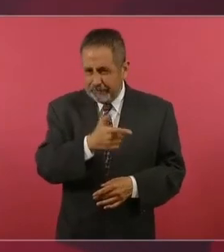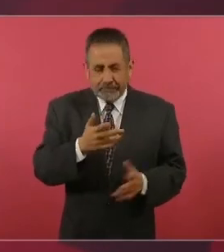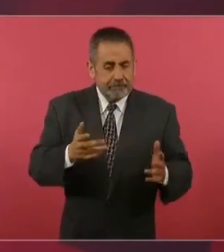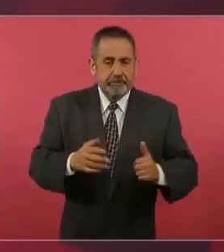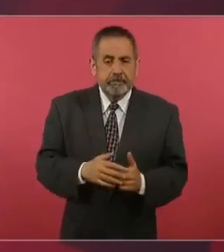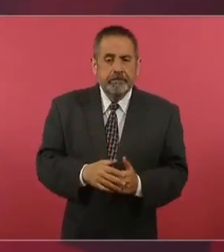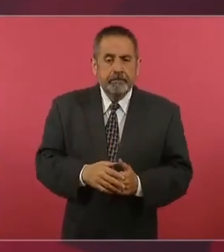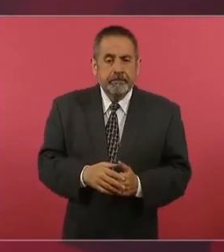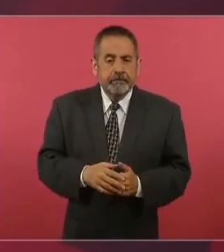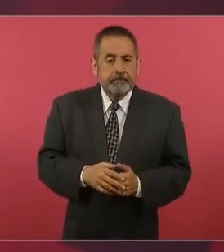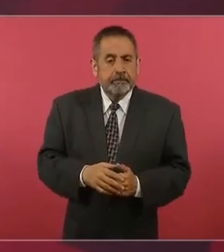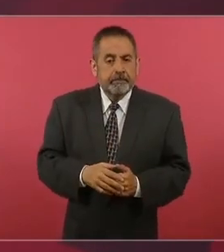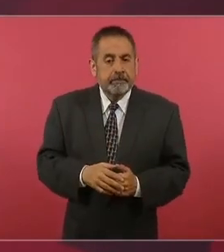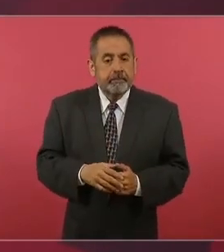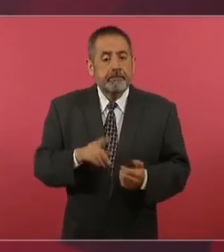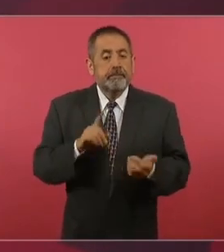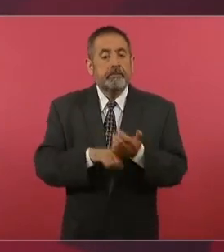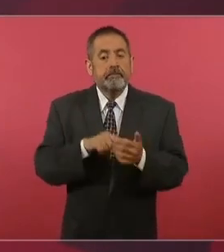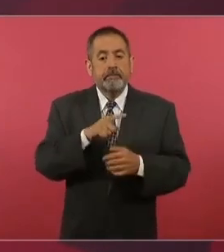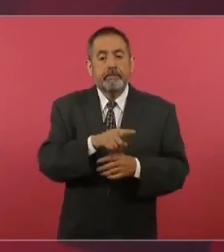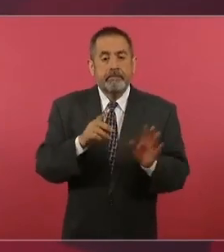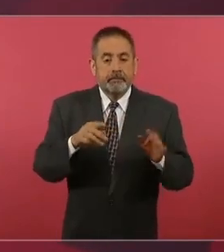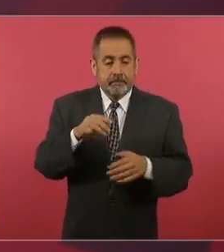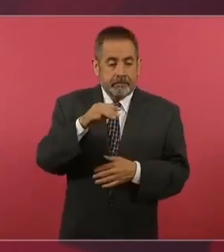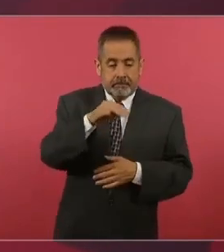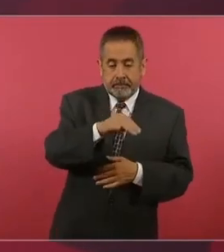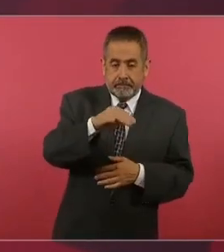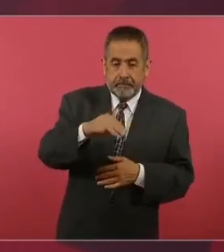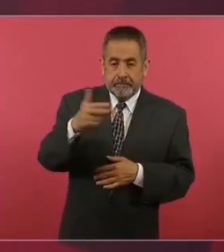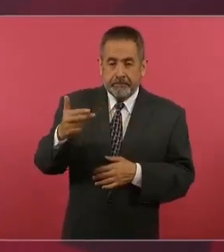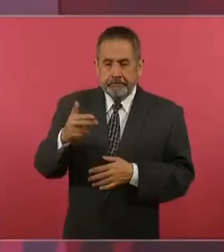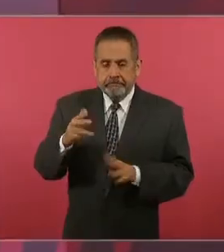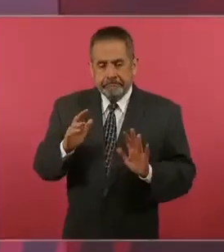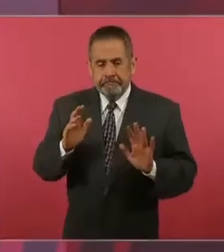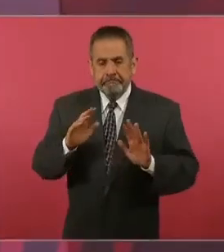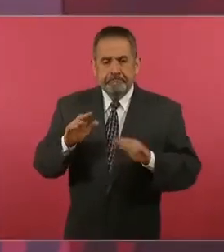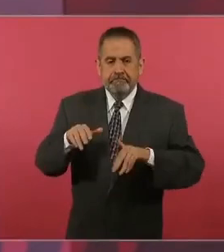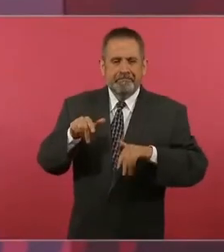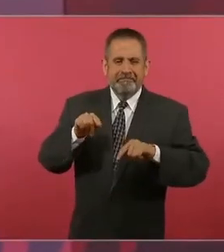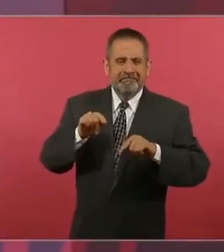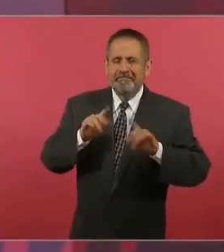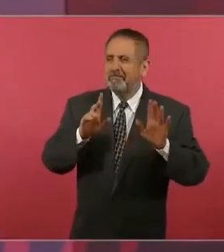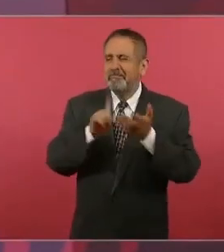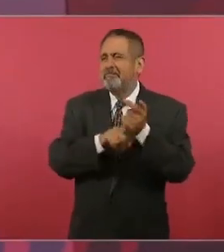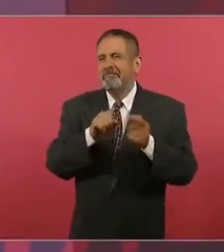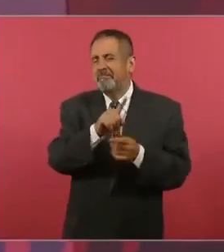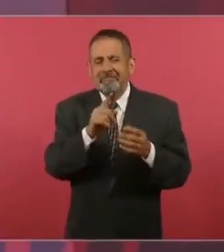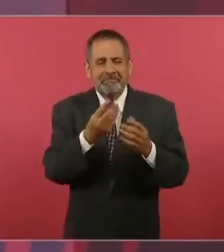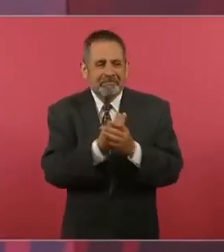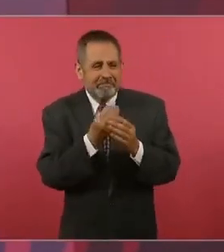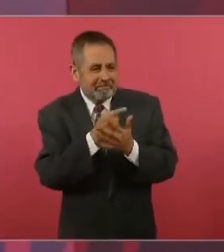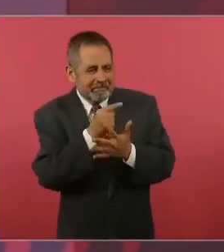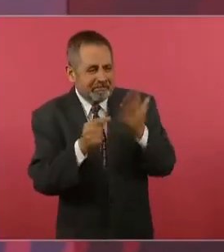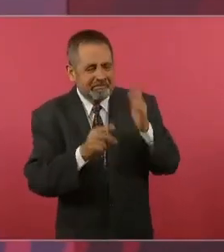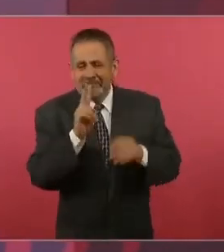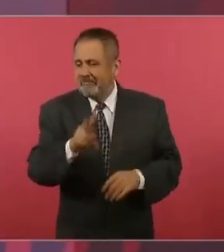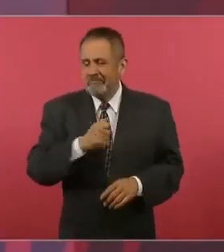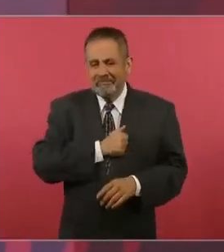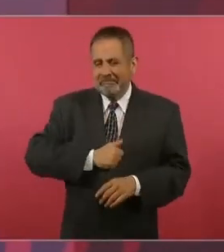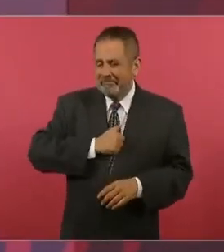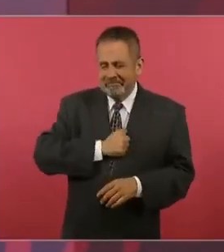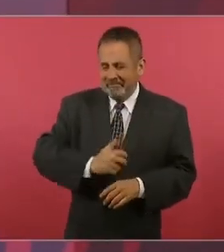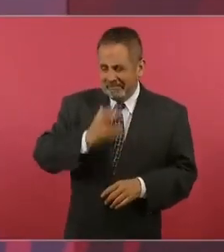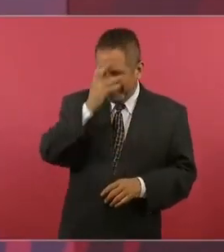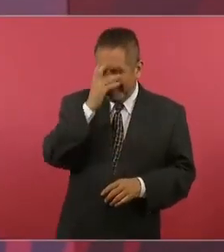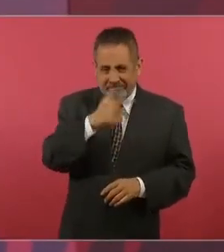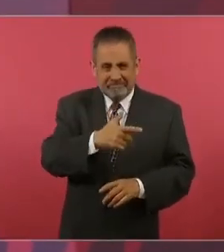porque al final él se retractó, pero en unas circunstancias lamentables.